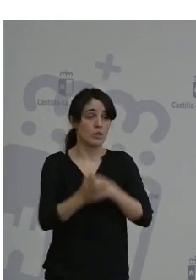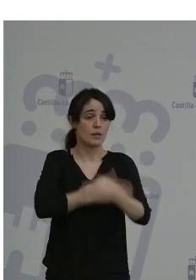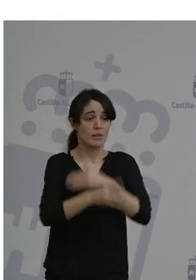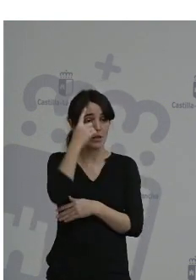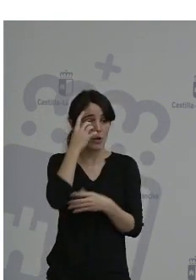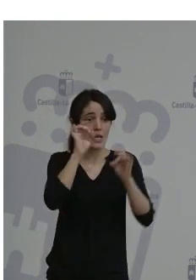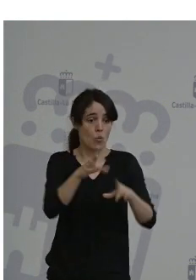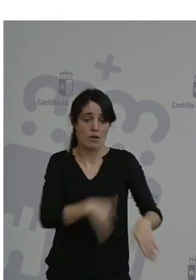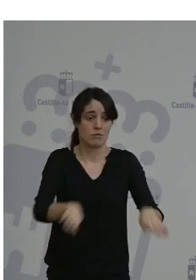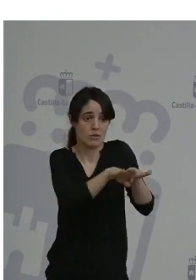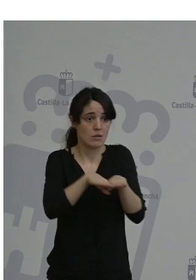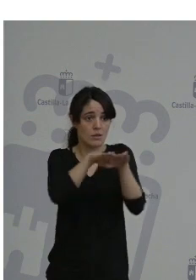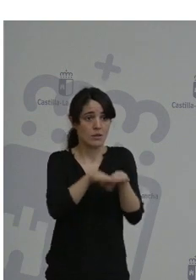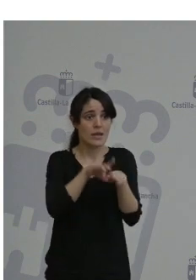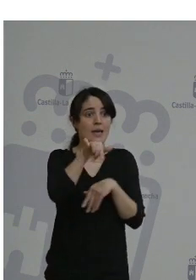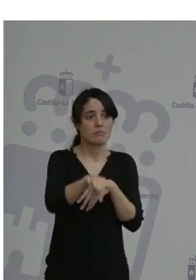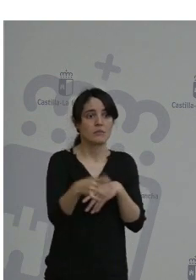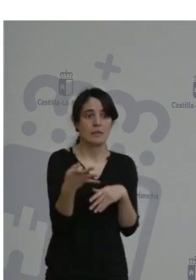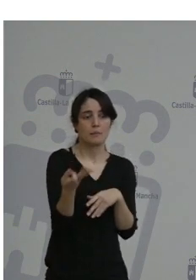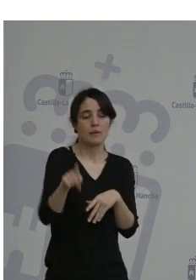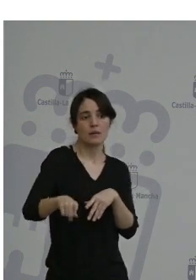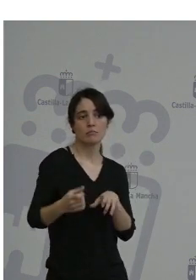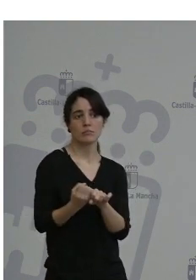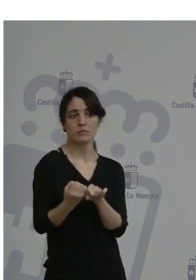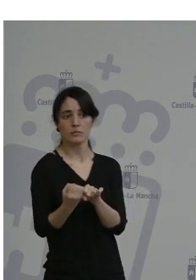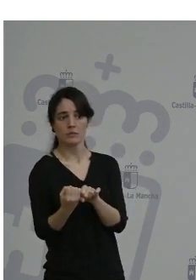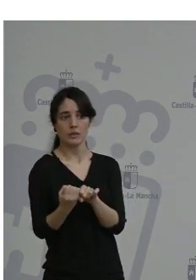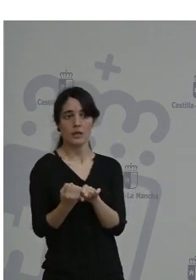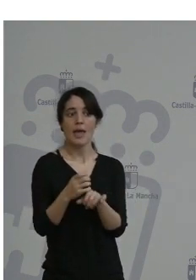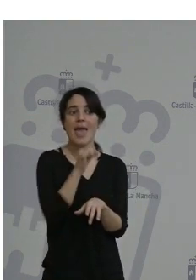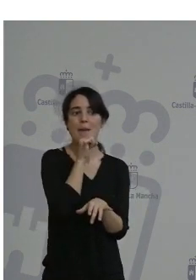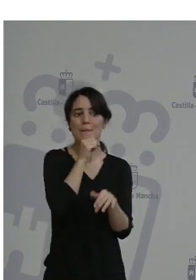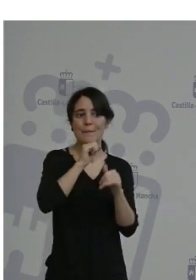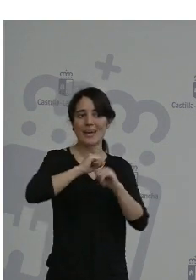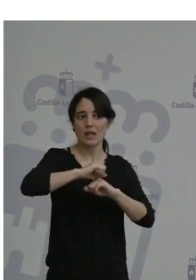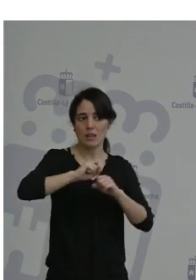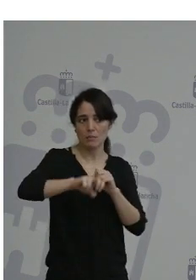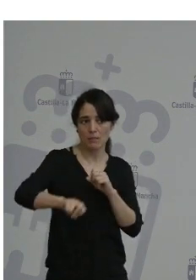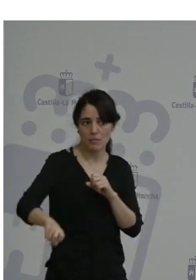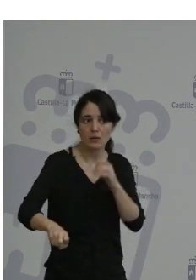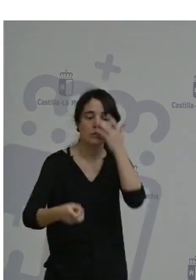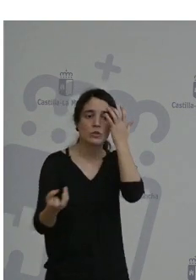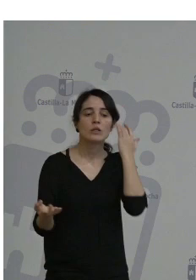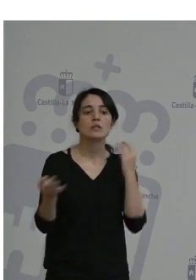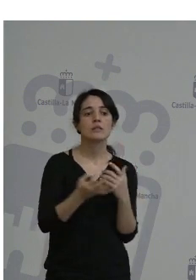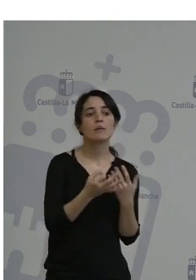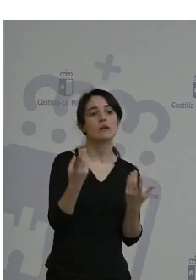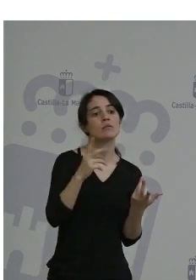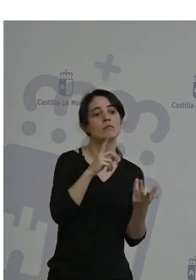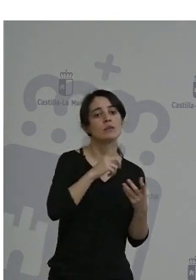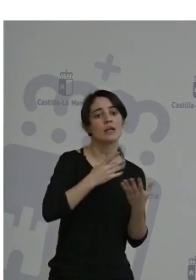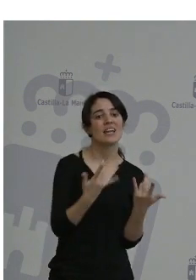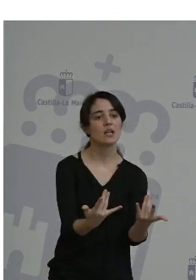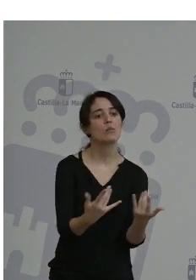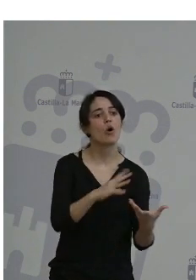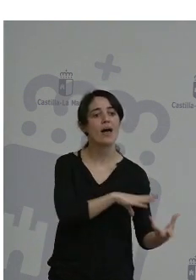también envejecen. Entonces, este tipo de procesos, que puedan tener un ritmo de trabajo más lento o de adecuación, tendríamos que tenerlo también presente cuando